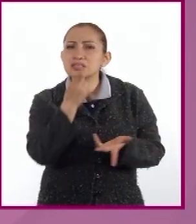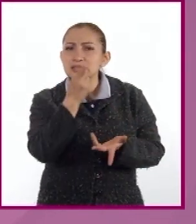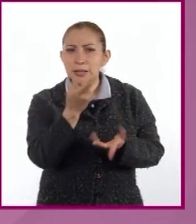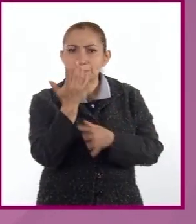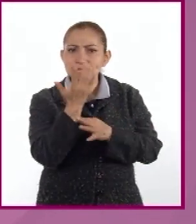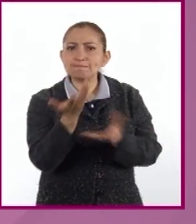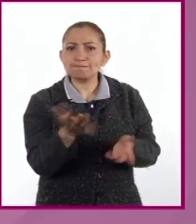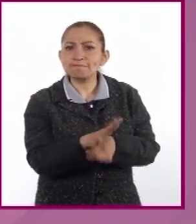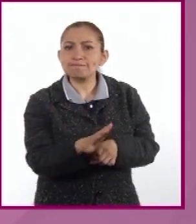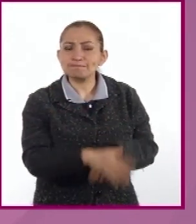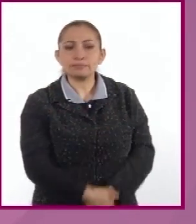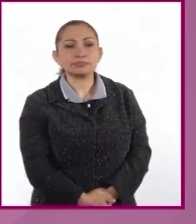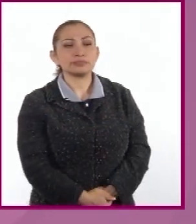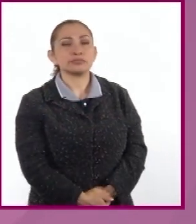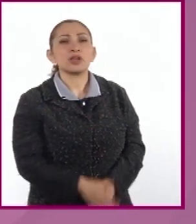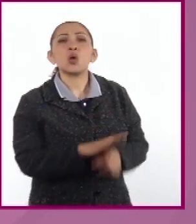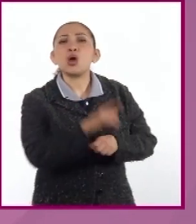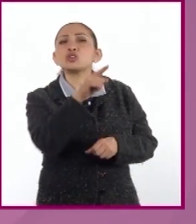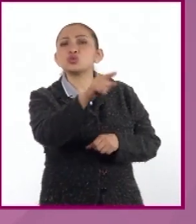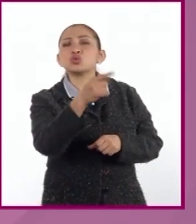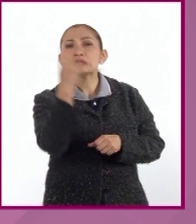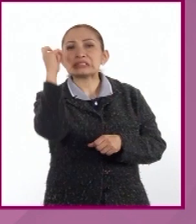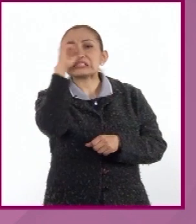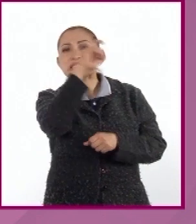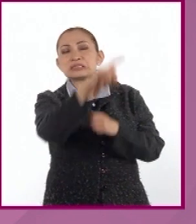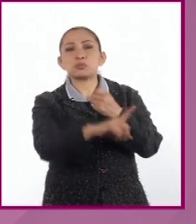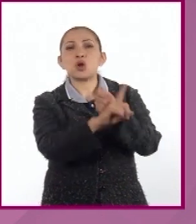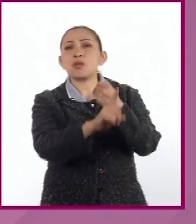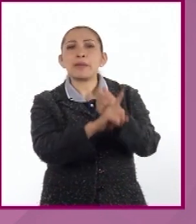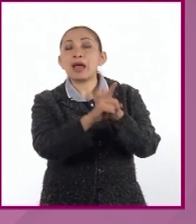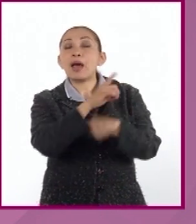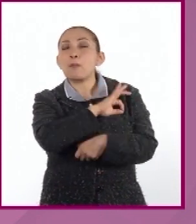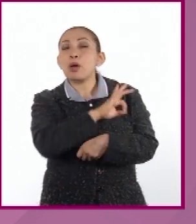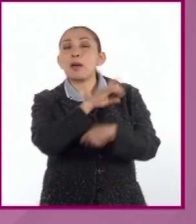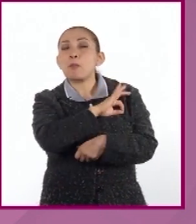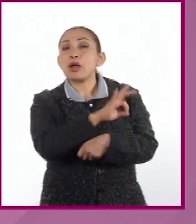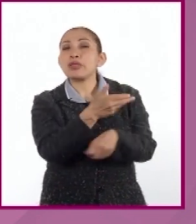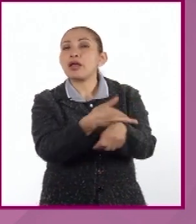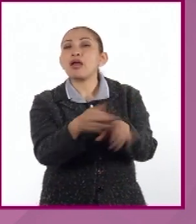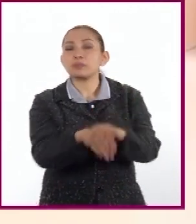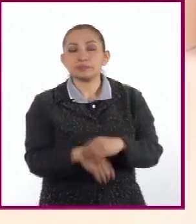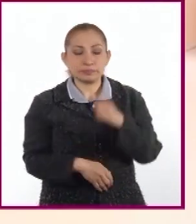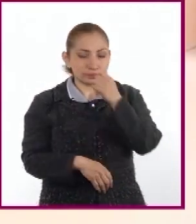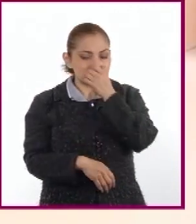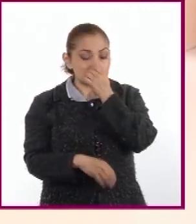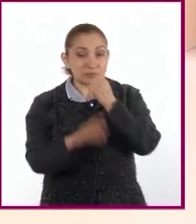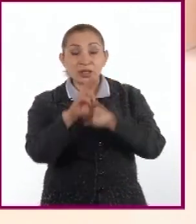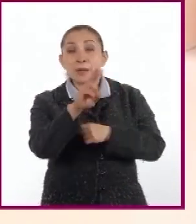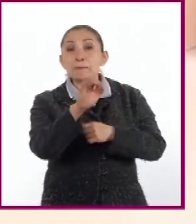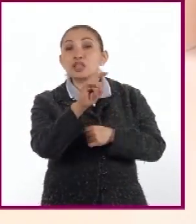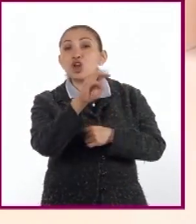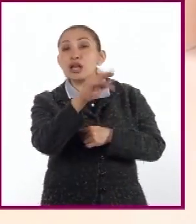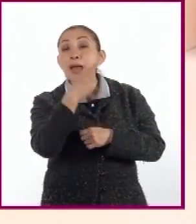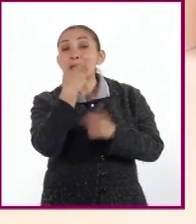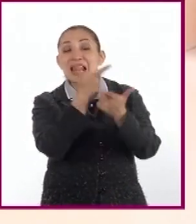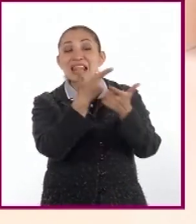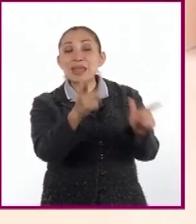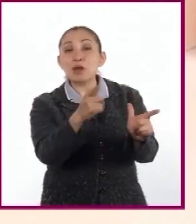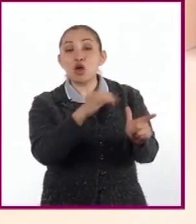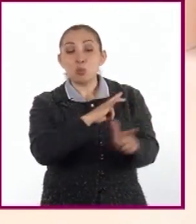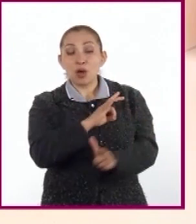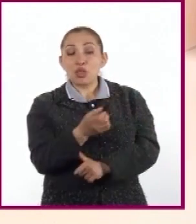Betina? ¿Cuál es su desafío y cómo podría solucionarlo? Victoria se refiere a la libertad de